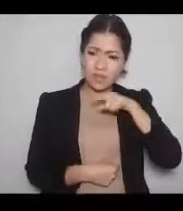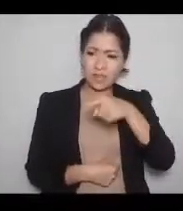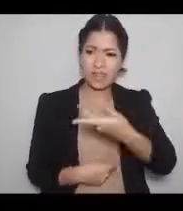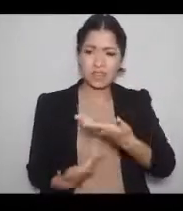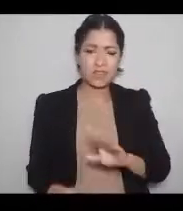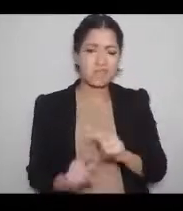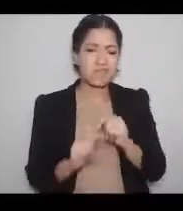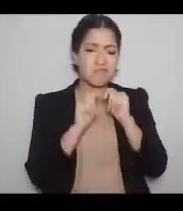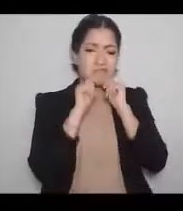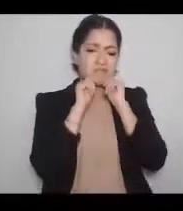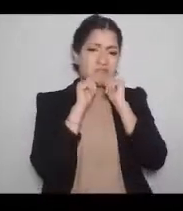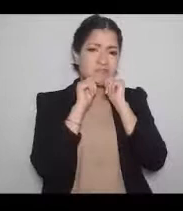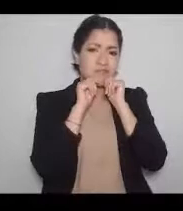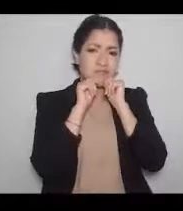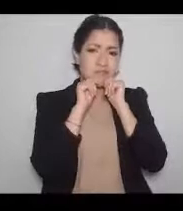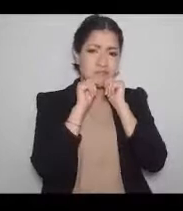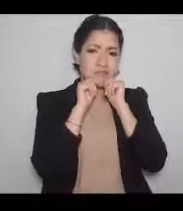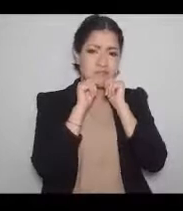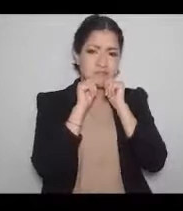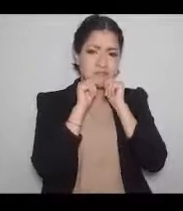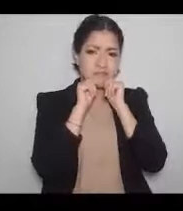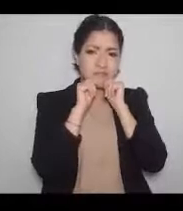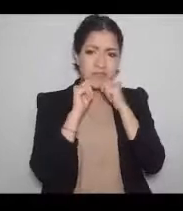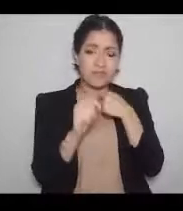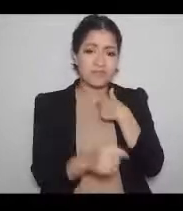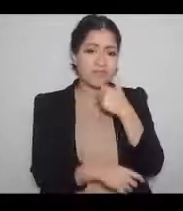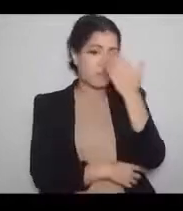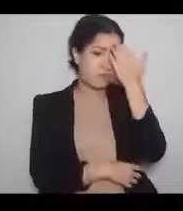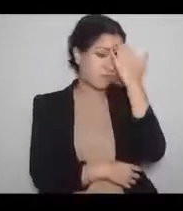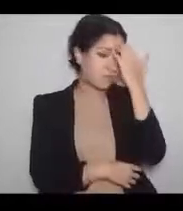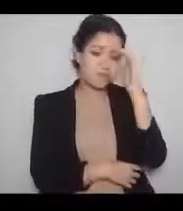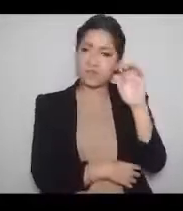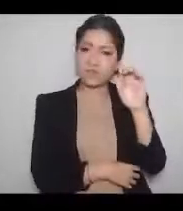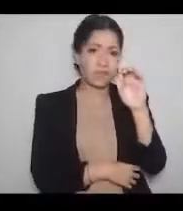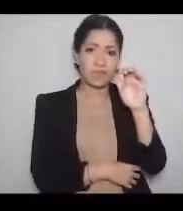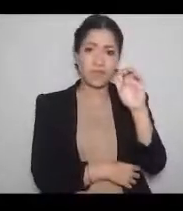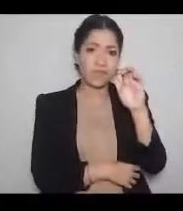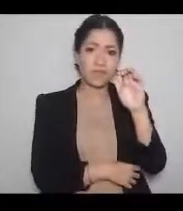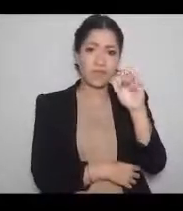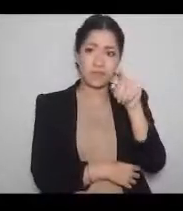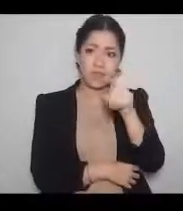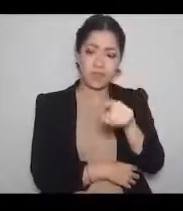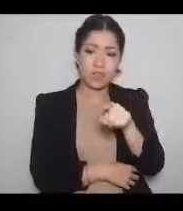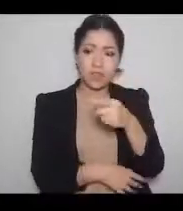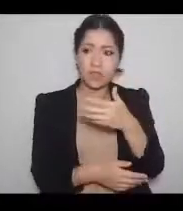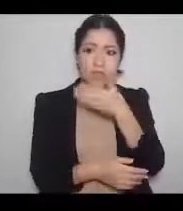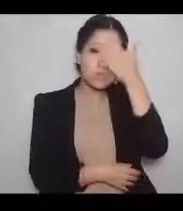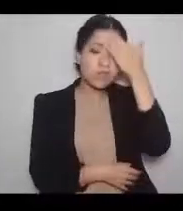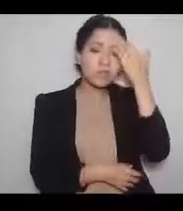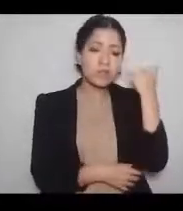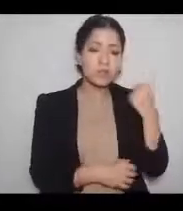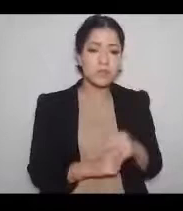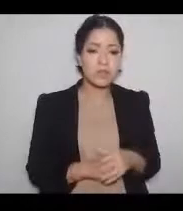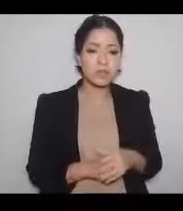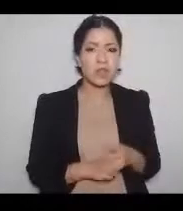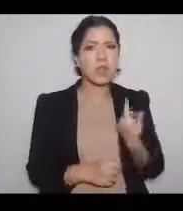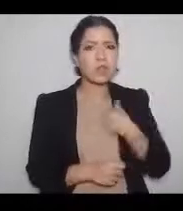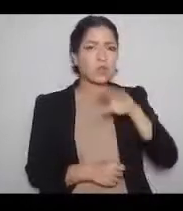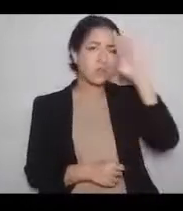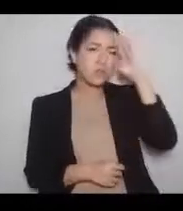No te conocía. Ni siquiera sabía que estabas ahí. Yo creo que me dio cáncer de escucharte con esa angustia.